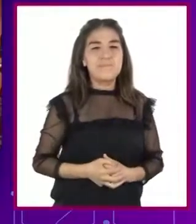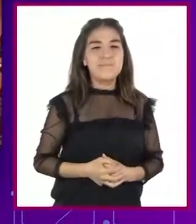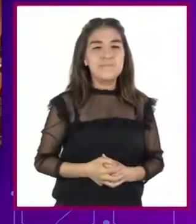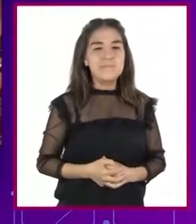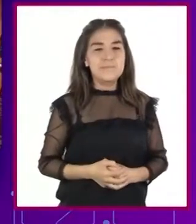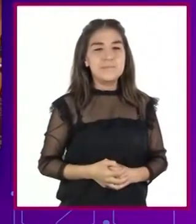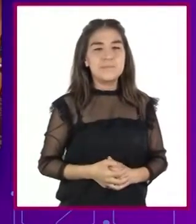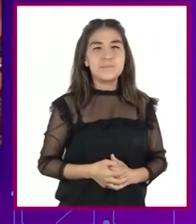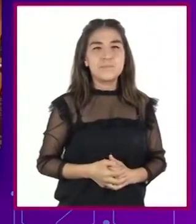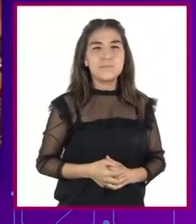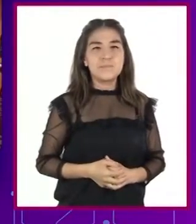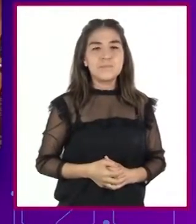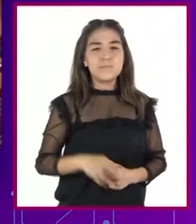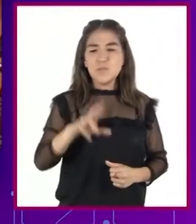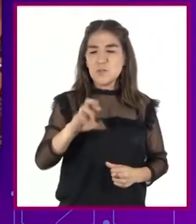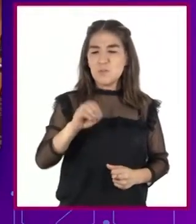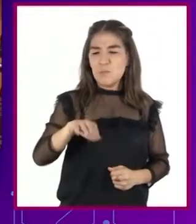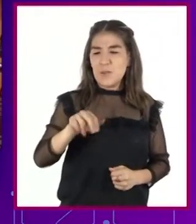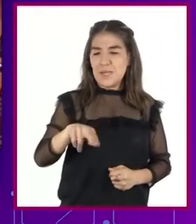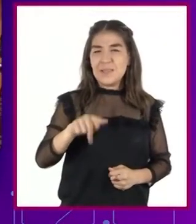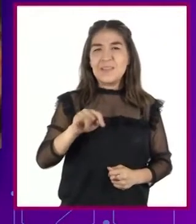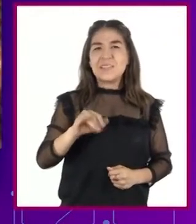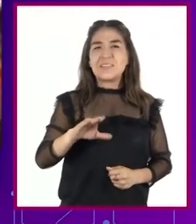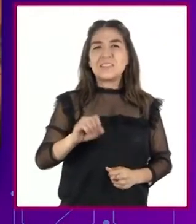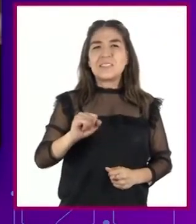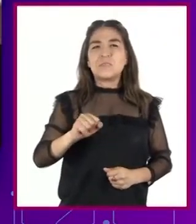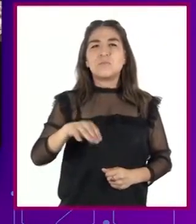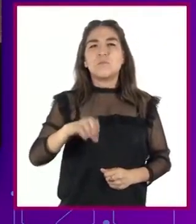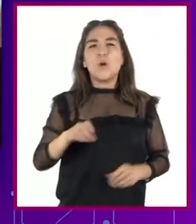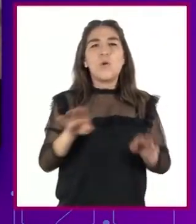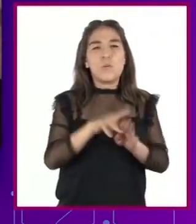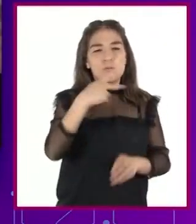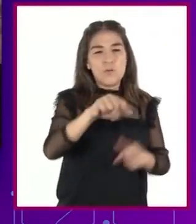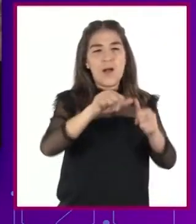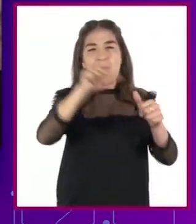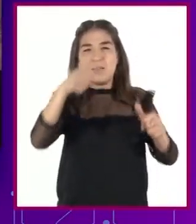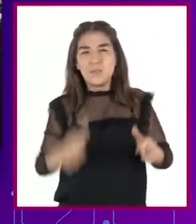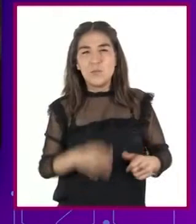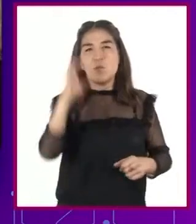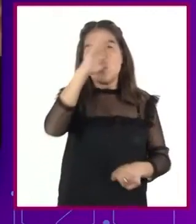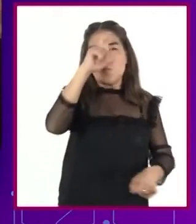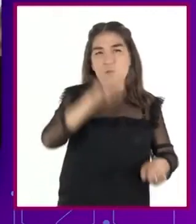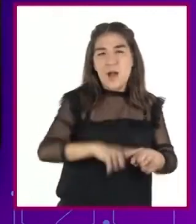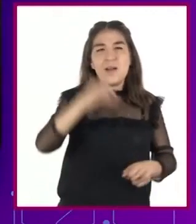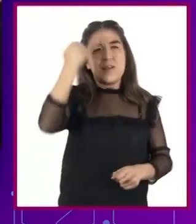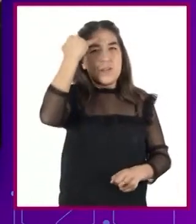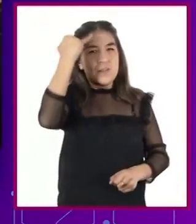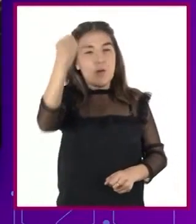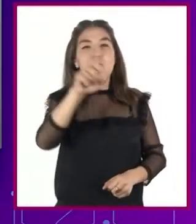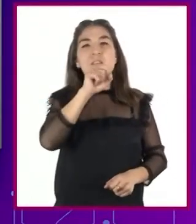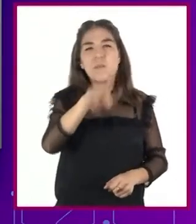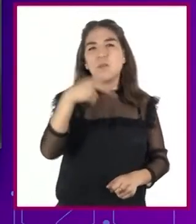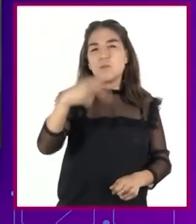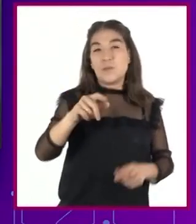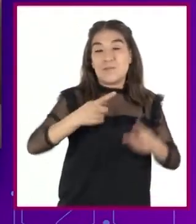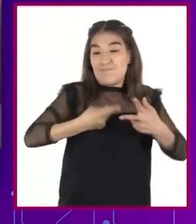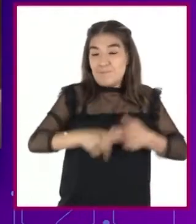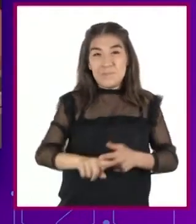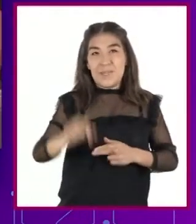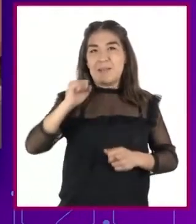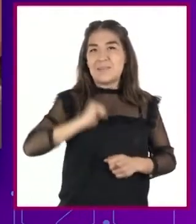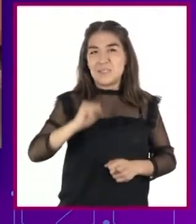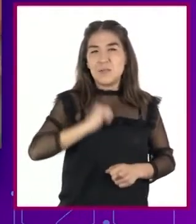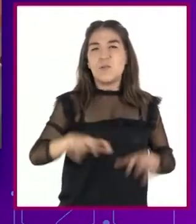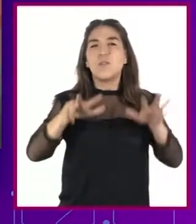El romanticismo fue un movimiento artístico, cultural e ideológico que comenzó a finales del siglo XVIII y